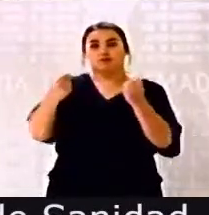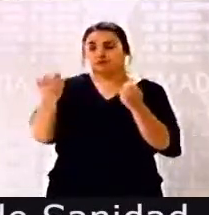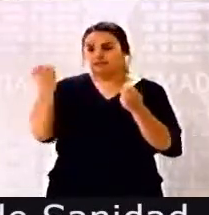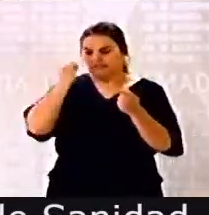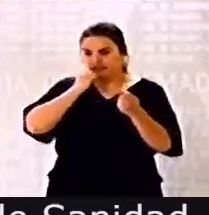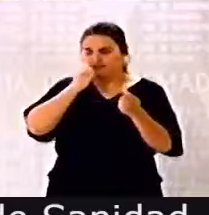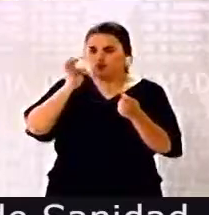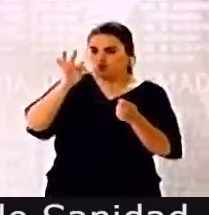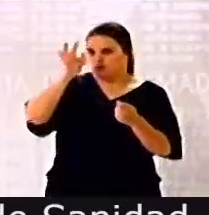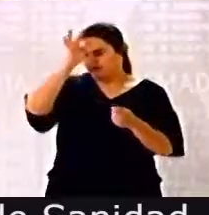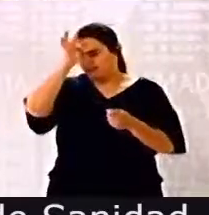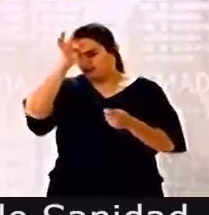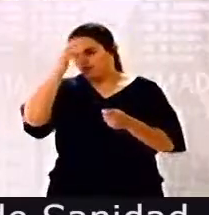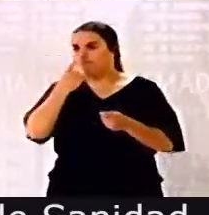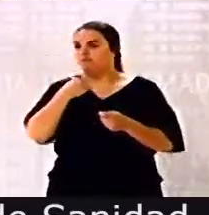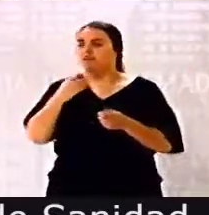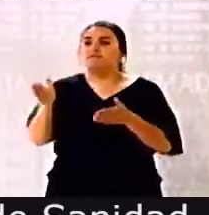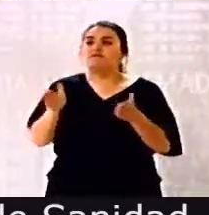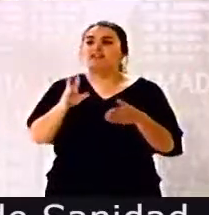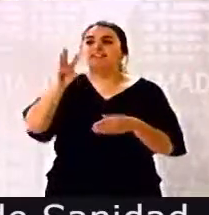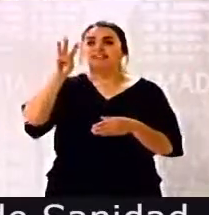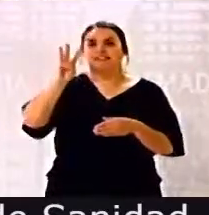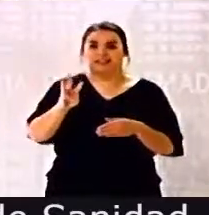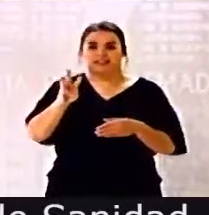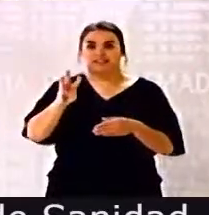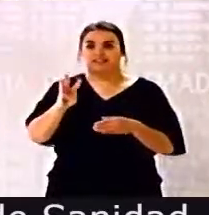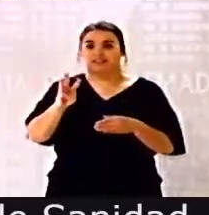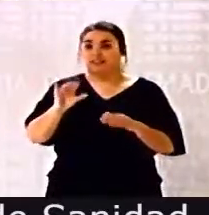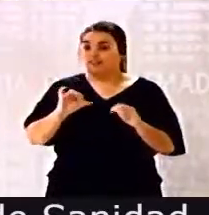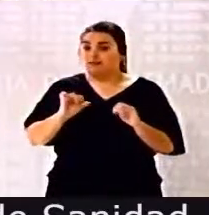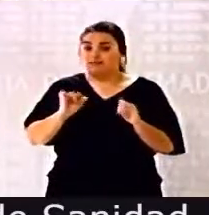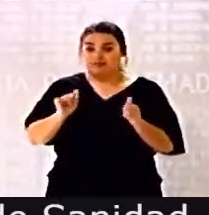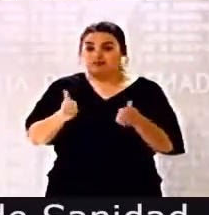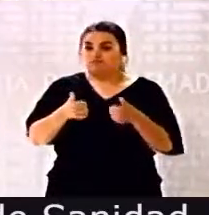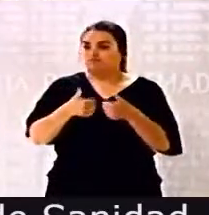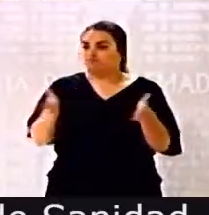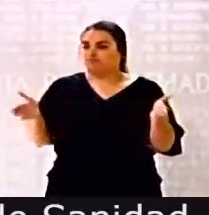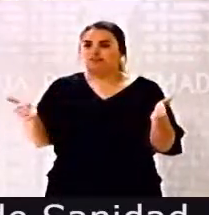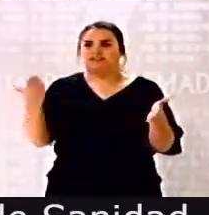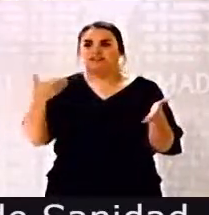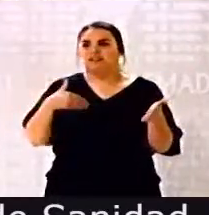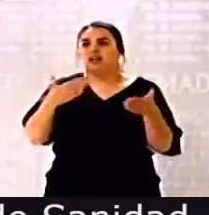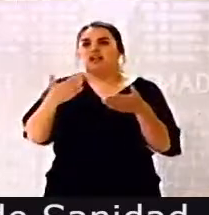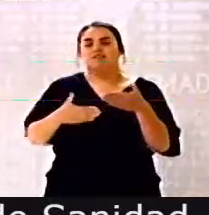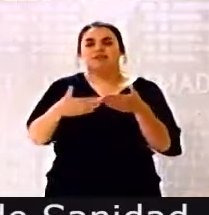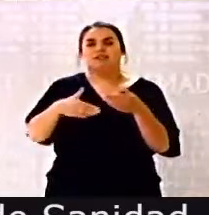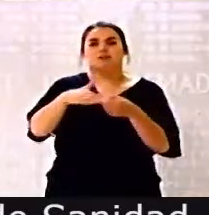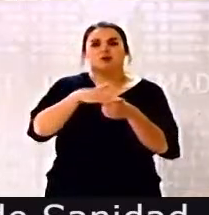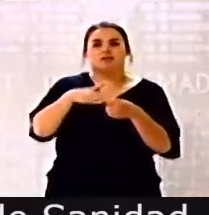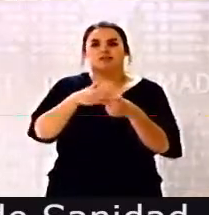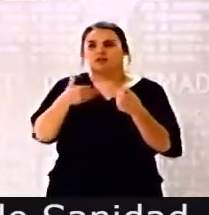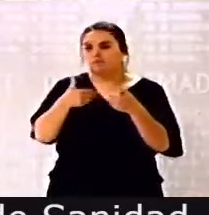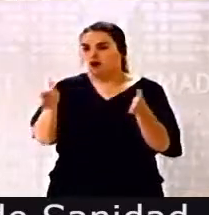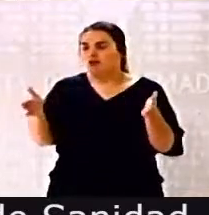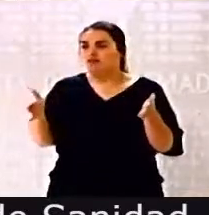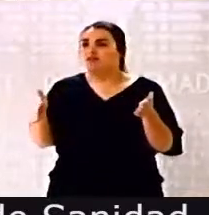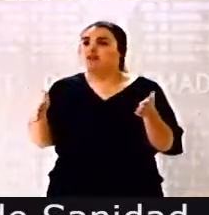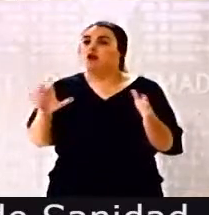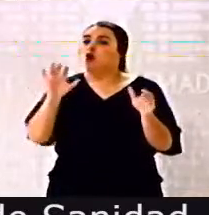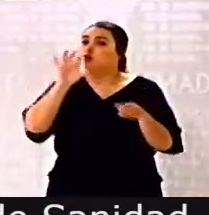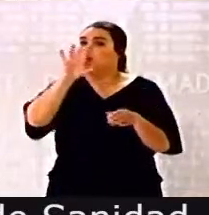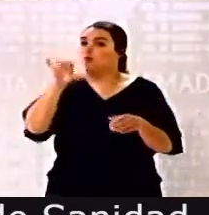o el domingo que en la fase 3, desde el primer momento, se abren los límites de provincia en la misma